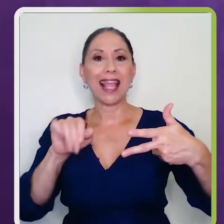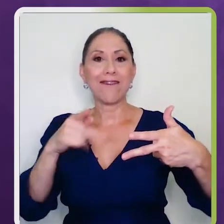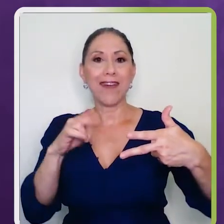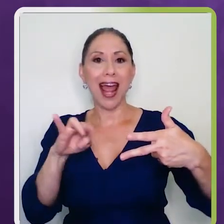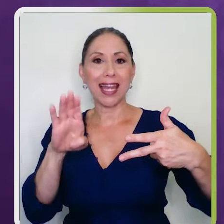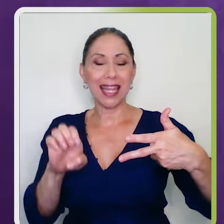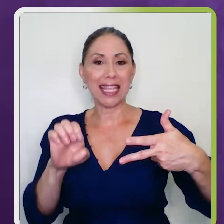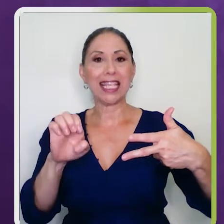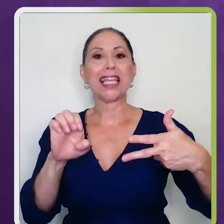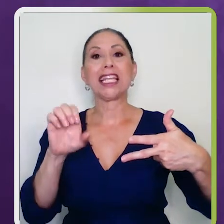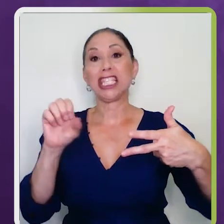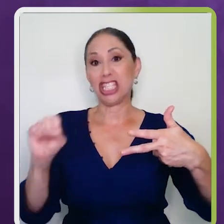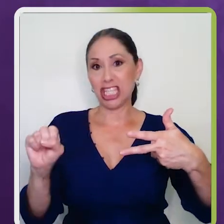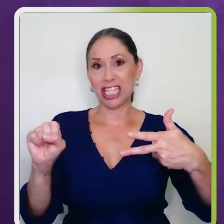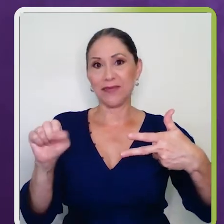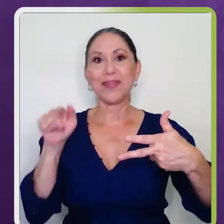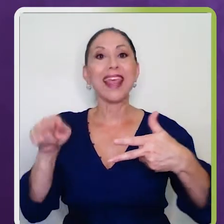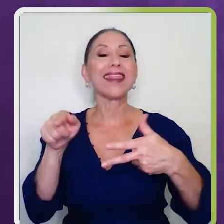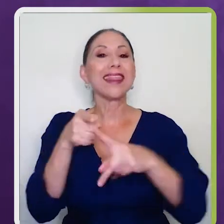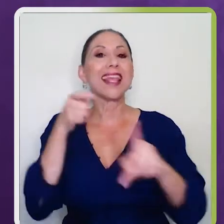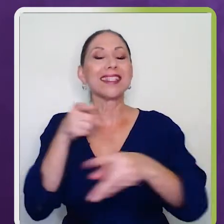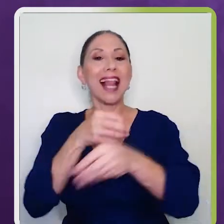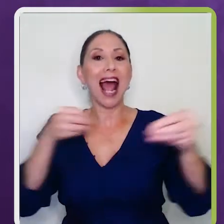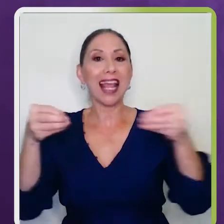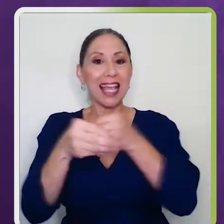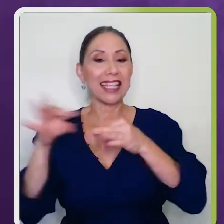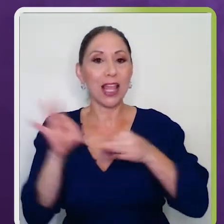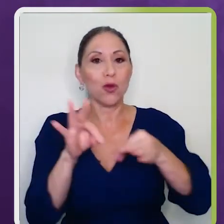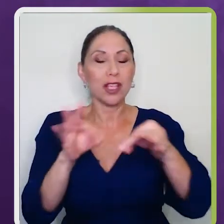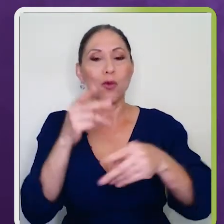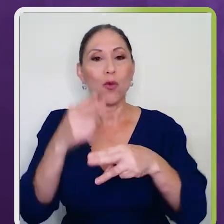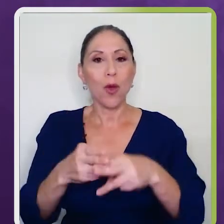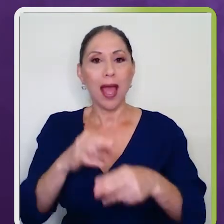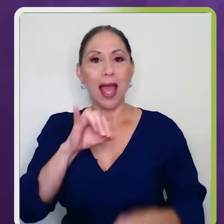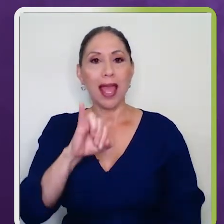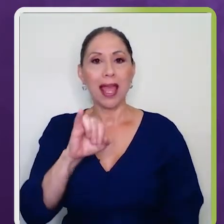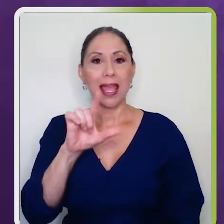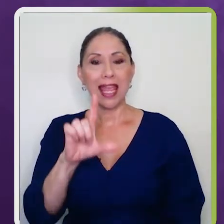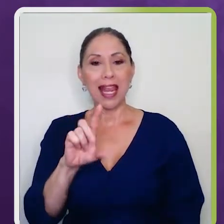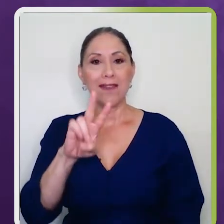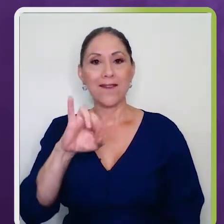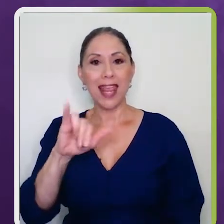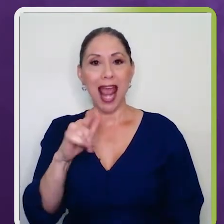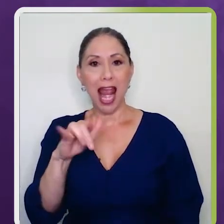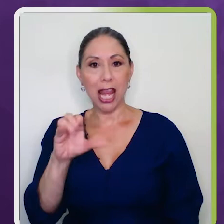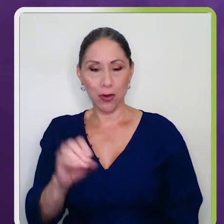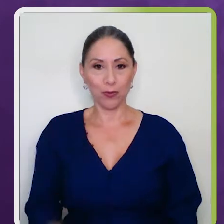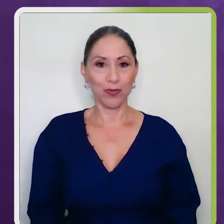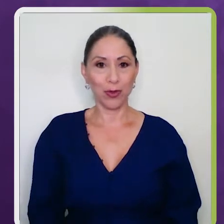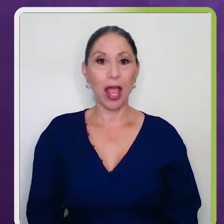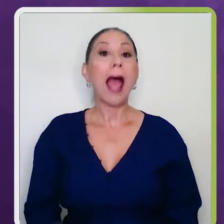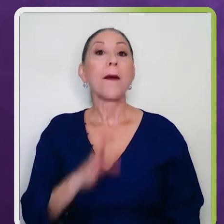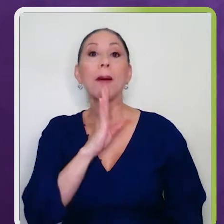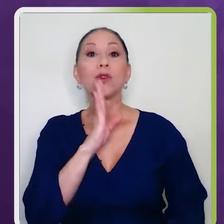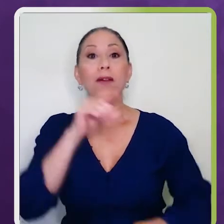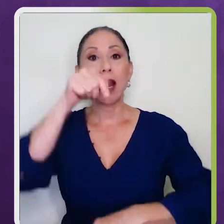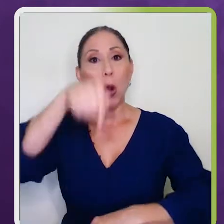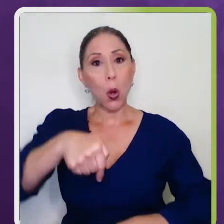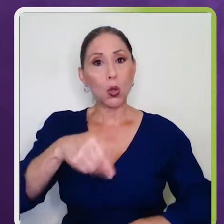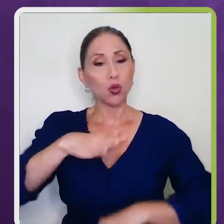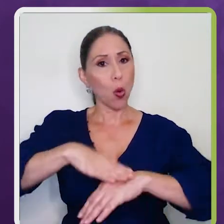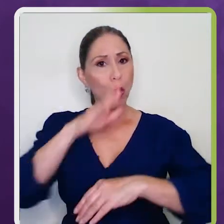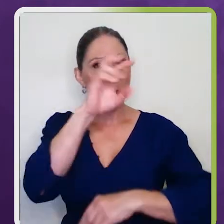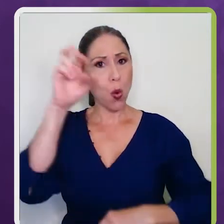de la Agencia de Turismo Il Baggi. Y vamos a estar hablando hoy sobre Costa Rica, primero que todo